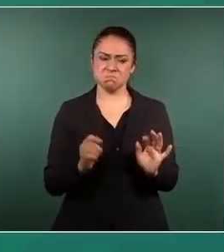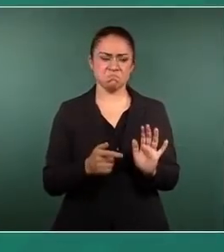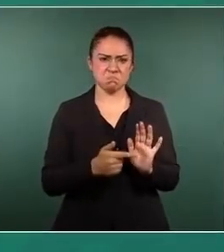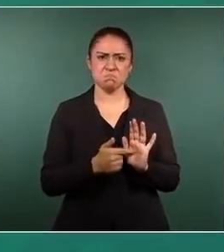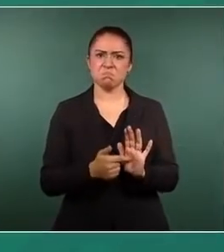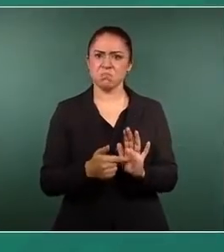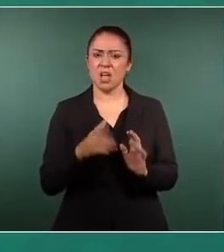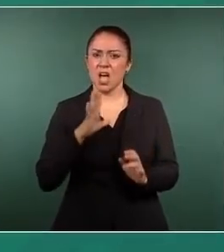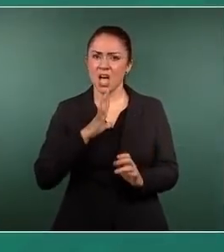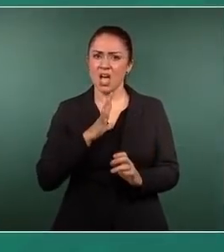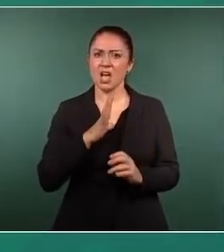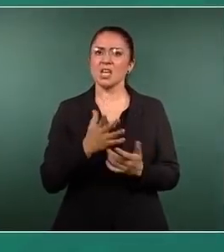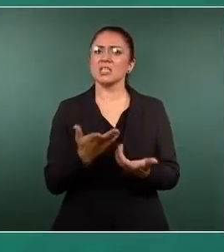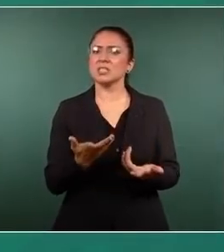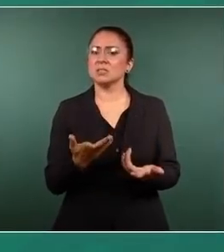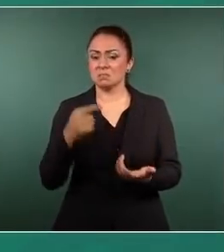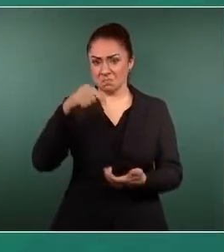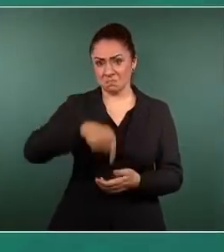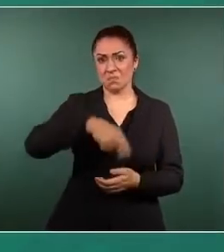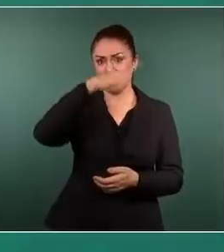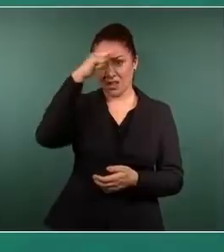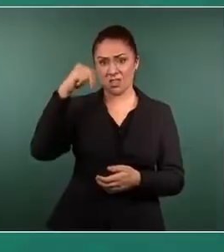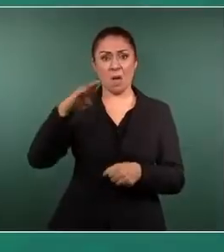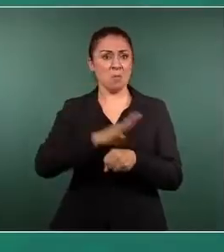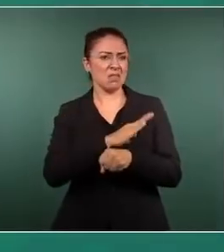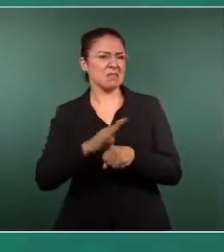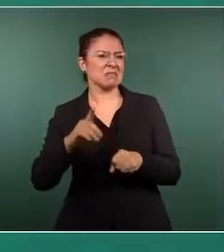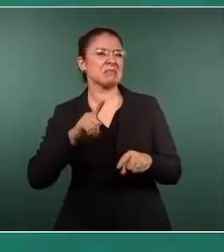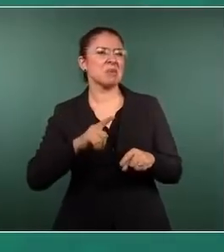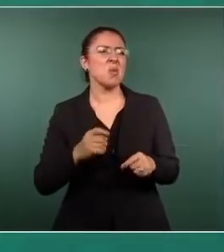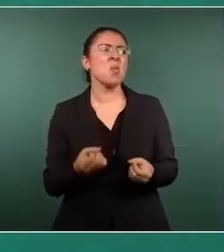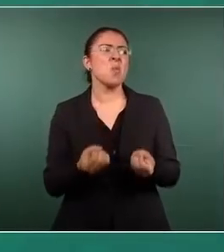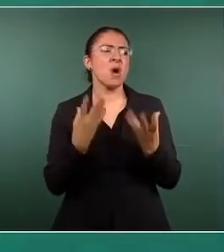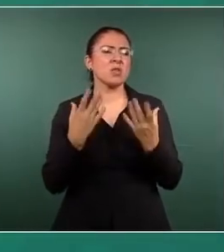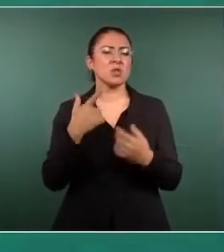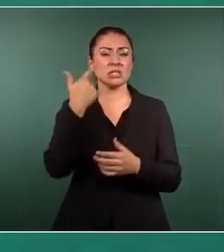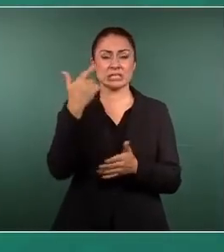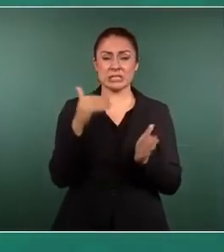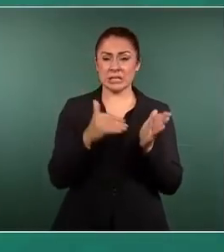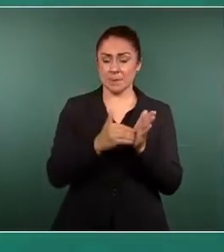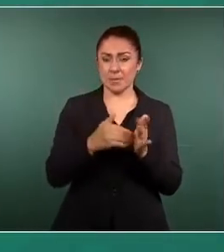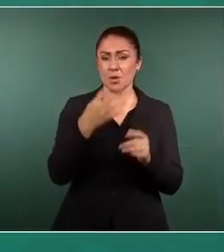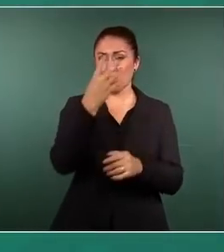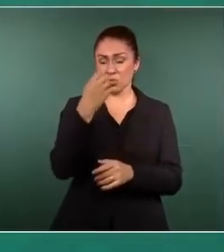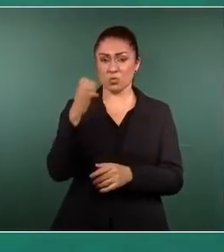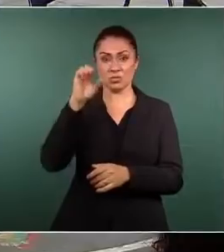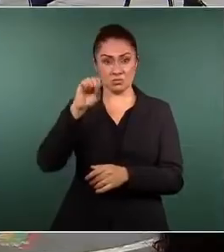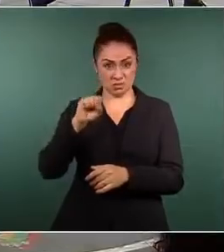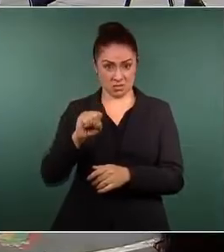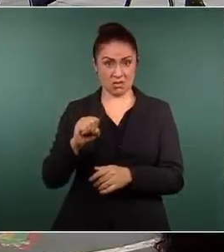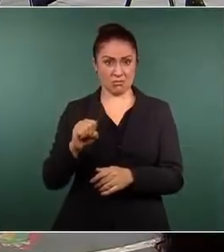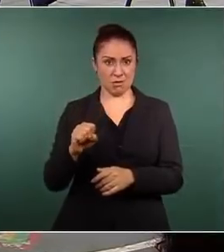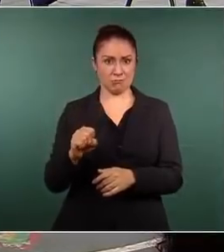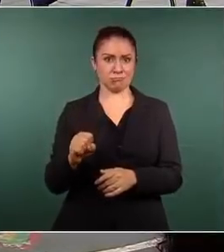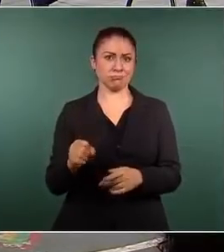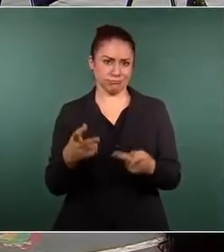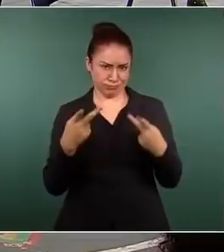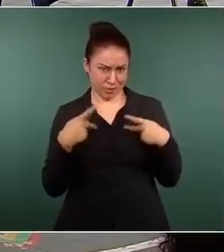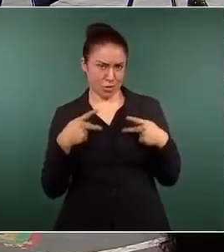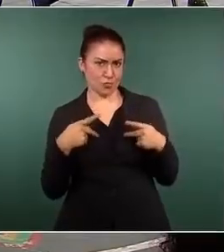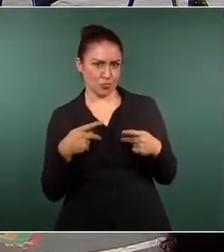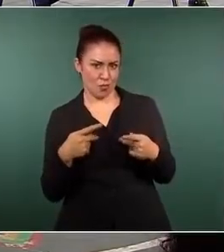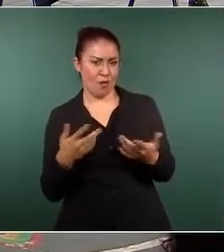se han beneficiado 7 mil 460 productores